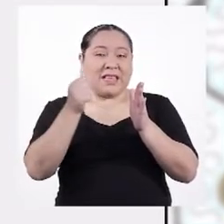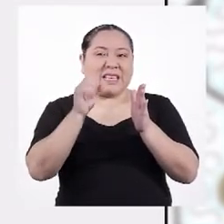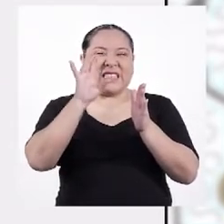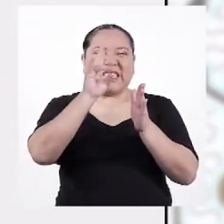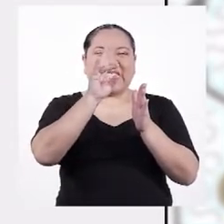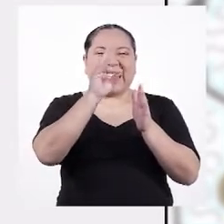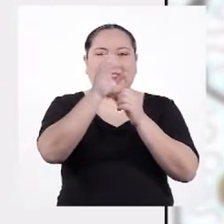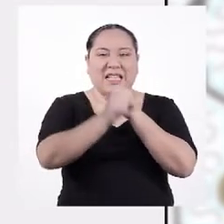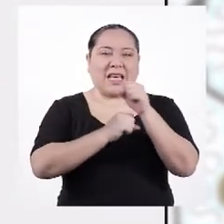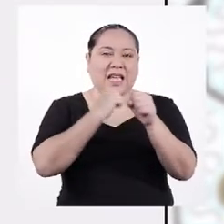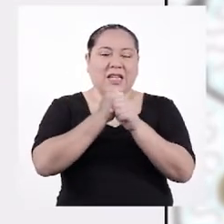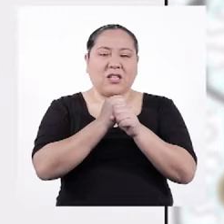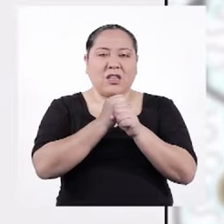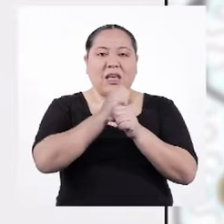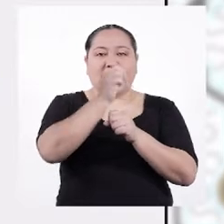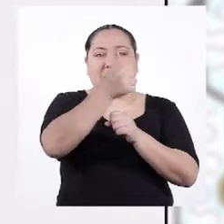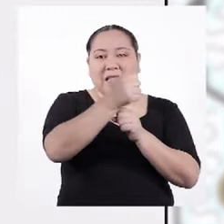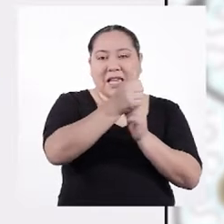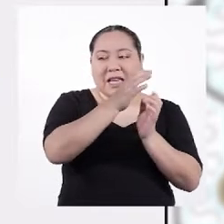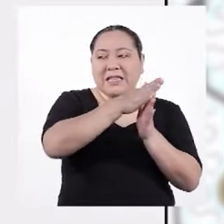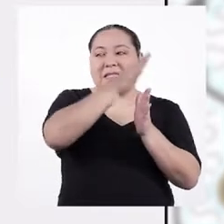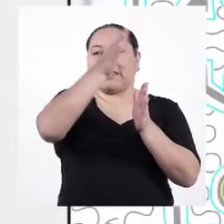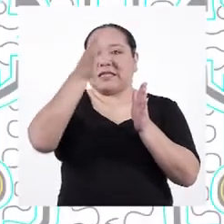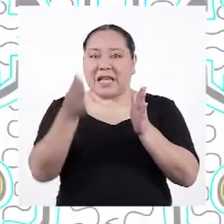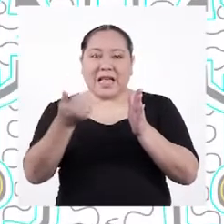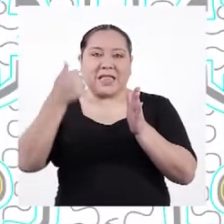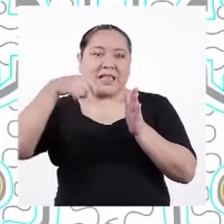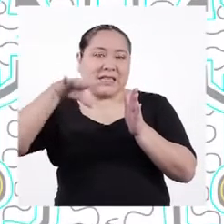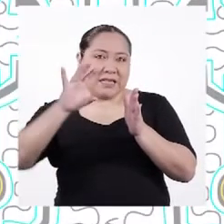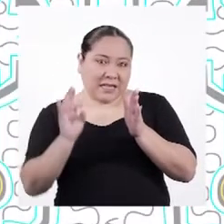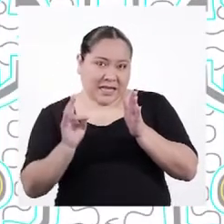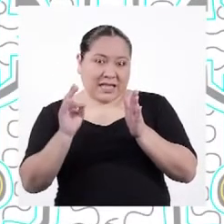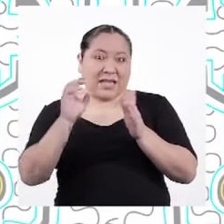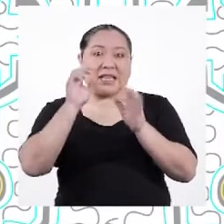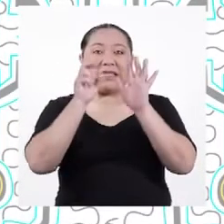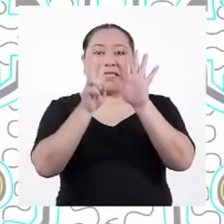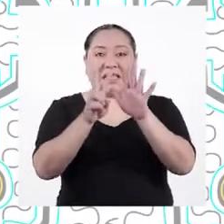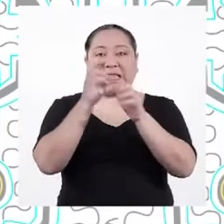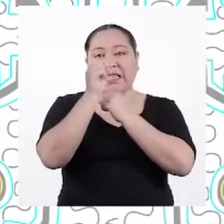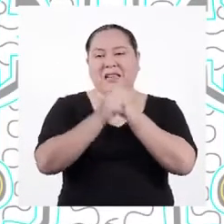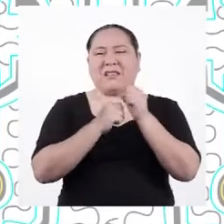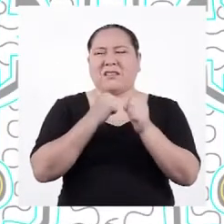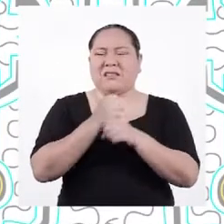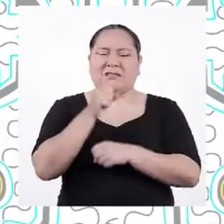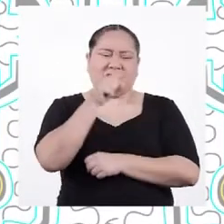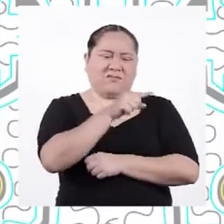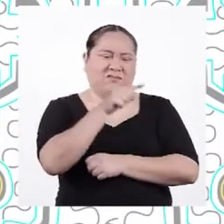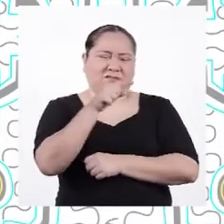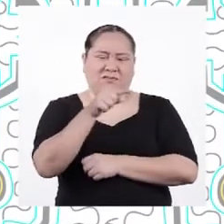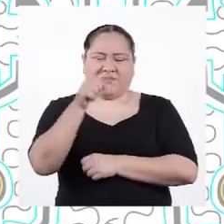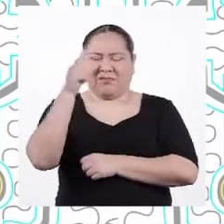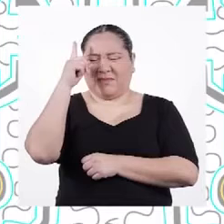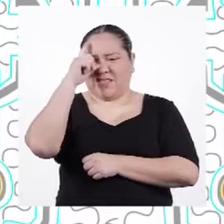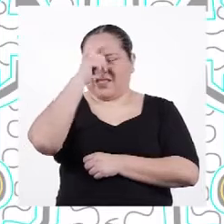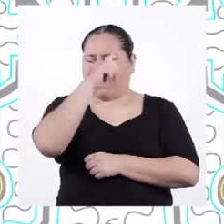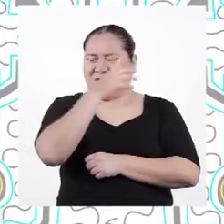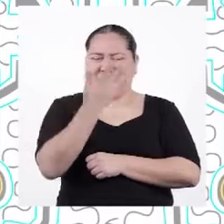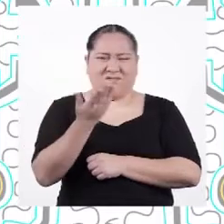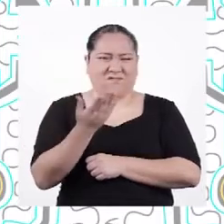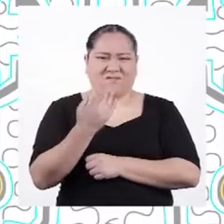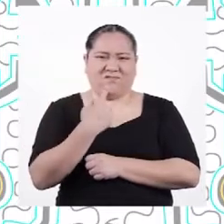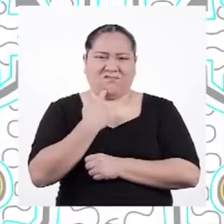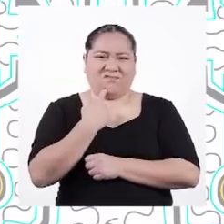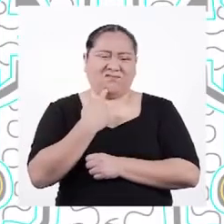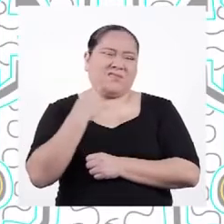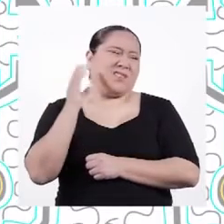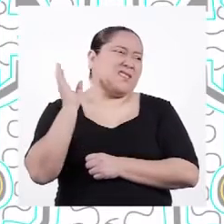al 2017 nuevamente hay 7 años. Uy, es más difícil de lo que pensé. Me desanimo un poco. A